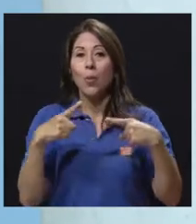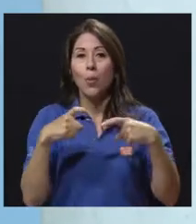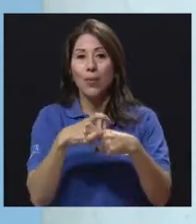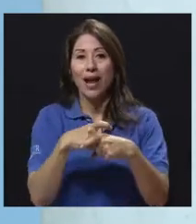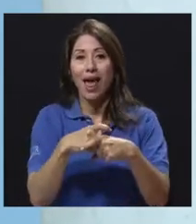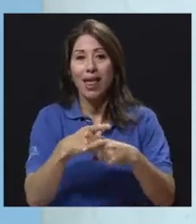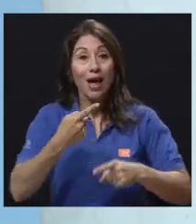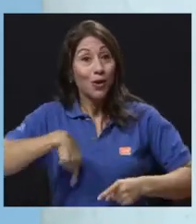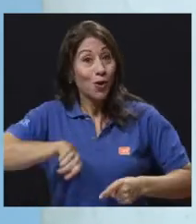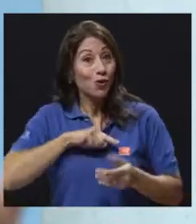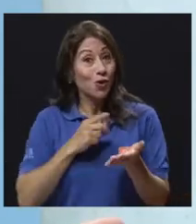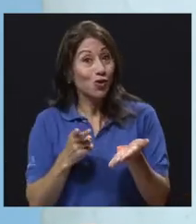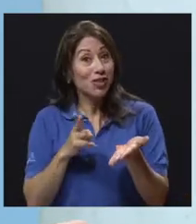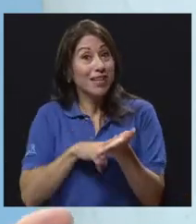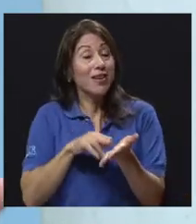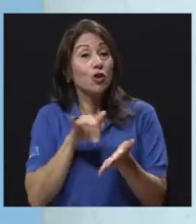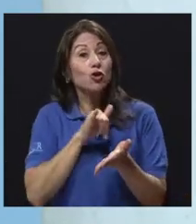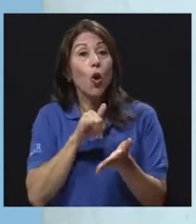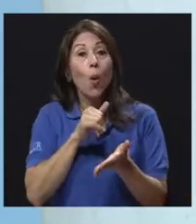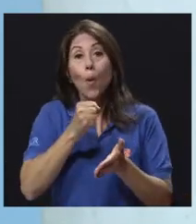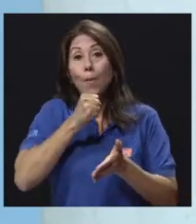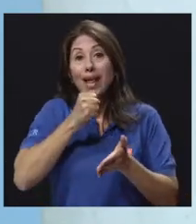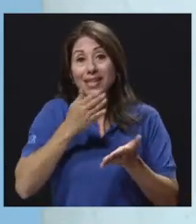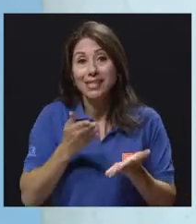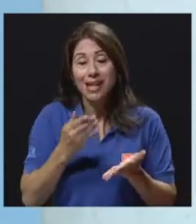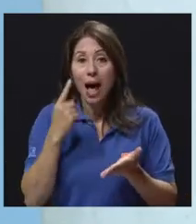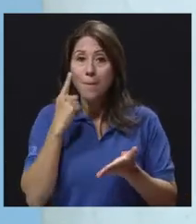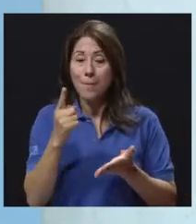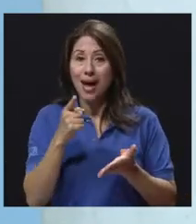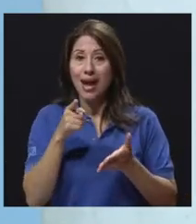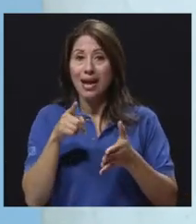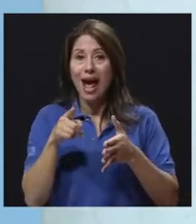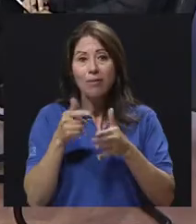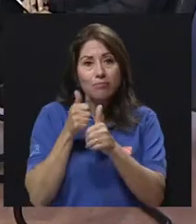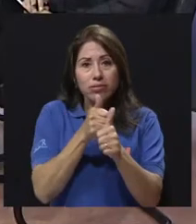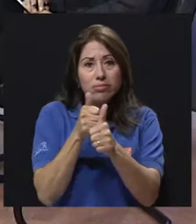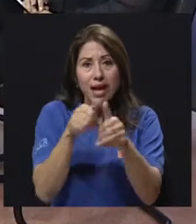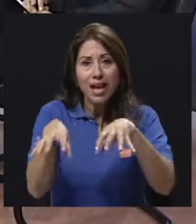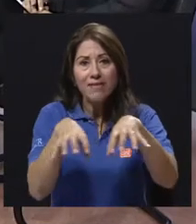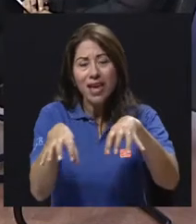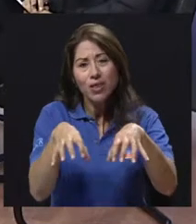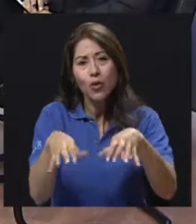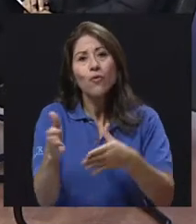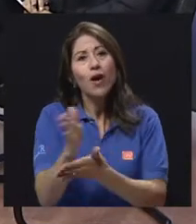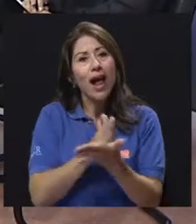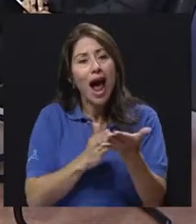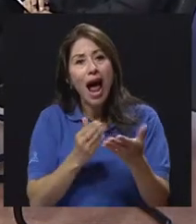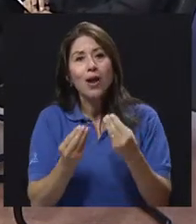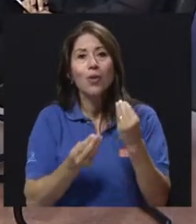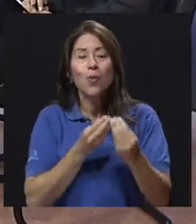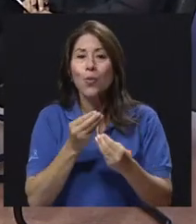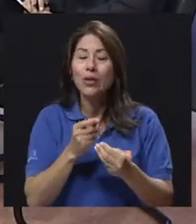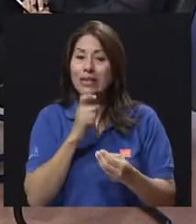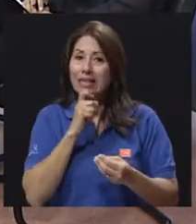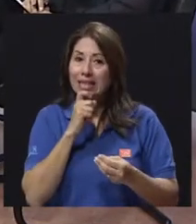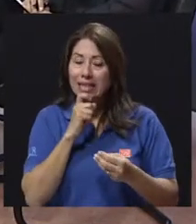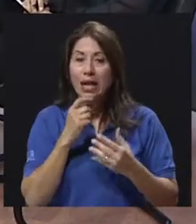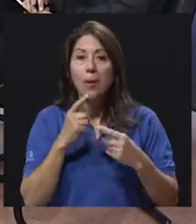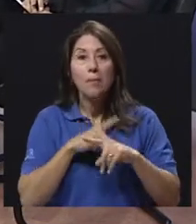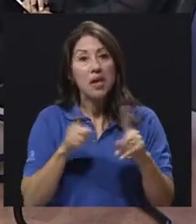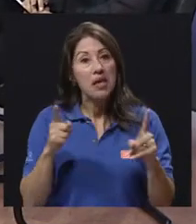como prensa para cubrir el evento sí fue un poco, digamos, tedioso de que claro. permisos iban y permisos venían. Pero al